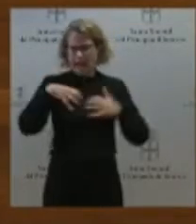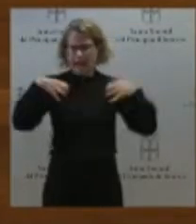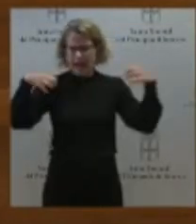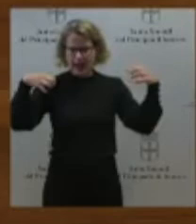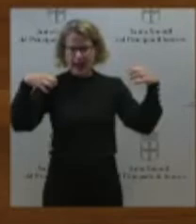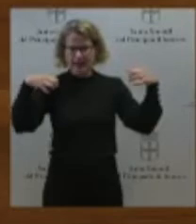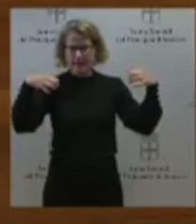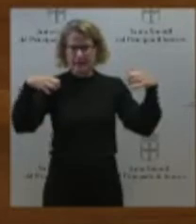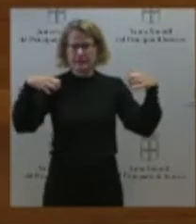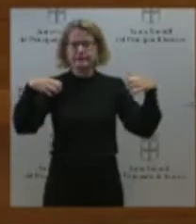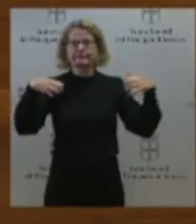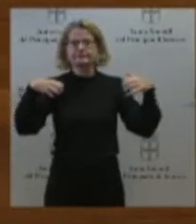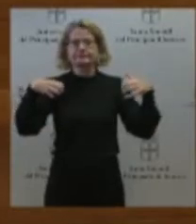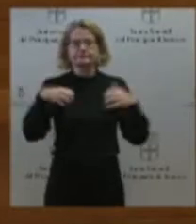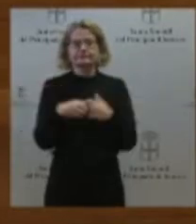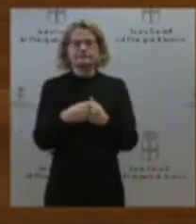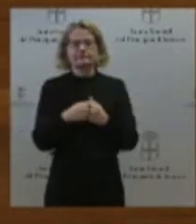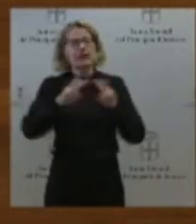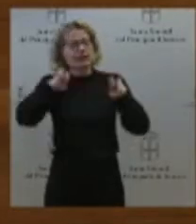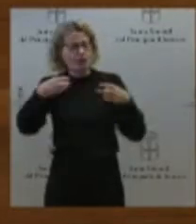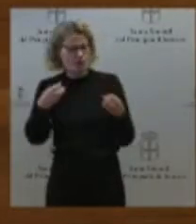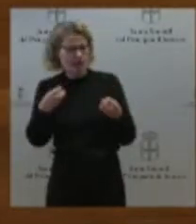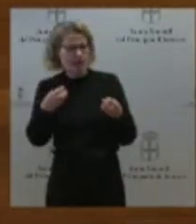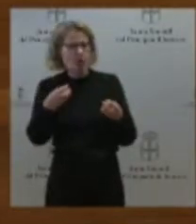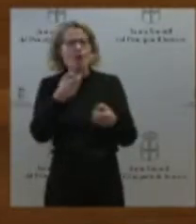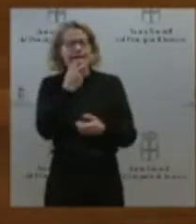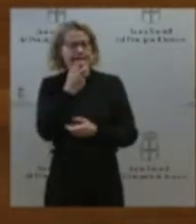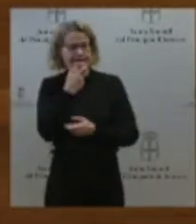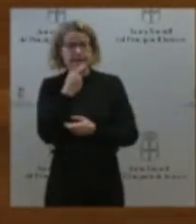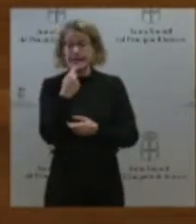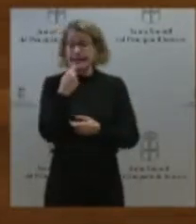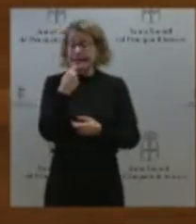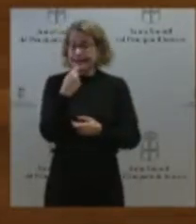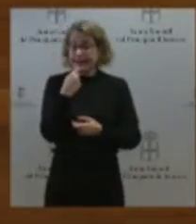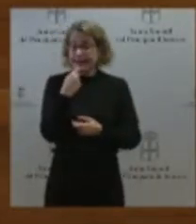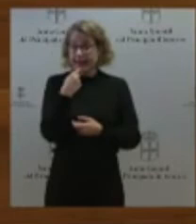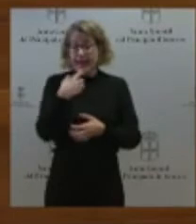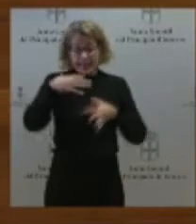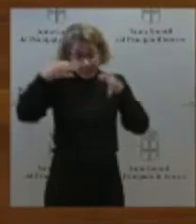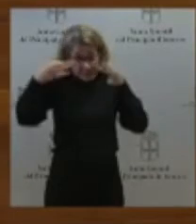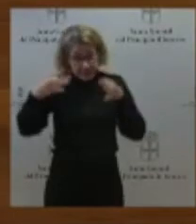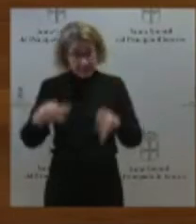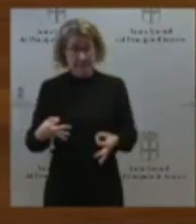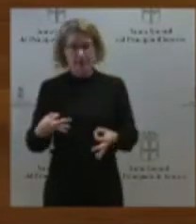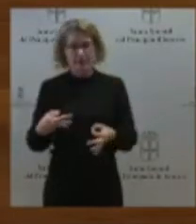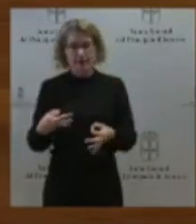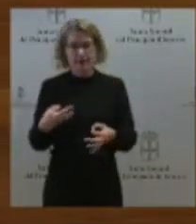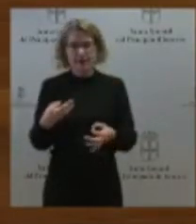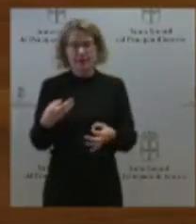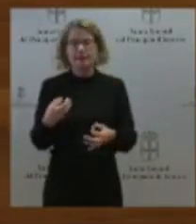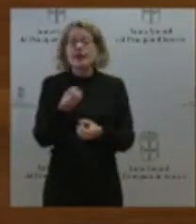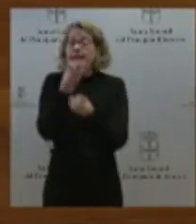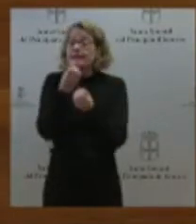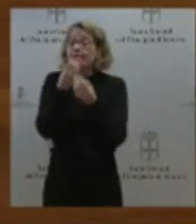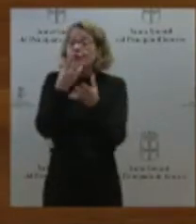Richard Tawney decía que el auténtico lenguaje de la transformación política progresista no es el de los derechos, sino el de los deberes.